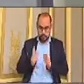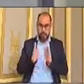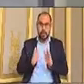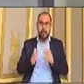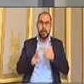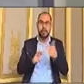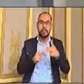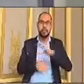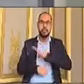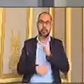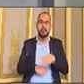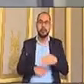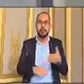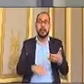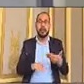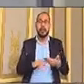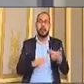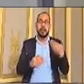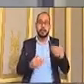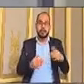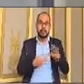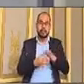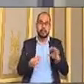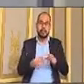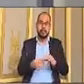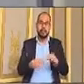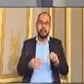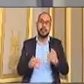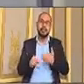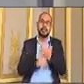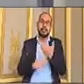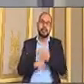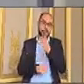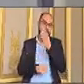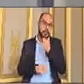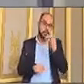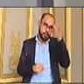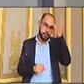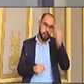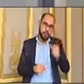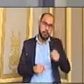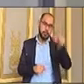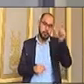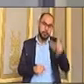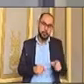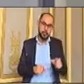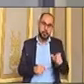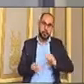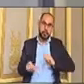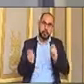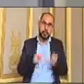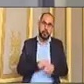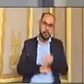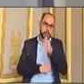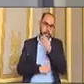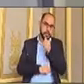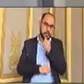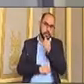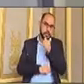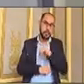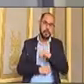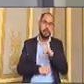anterior, ya que las entidades federativas no están facultadas para modificar el concepto de persona, además de que con ello se